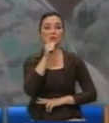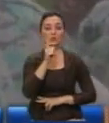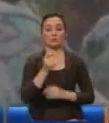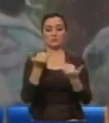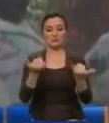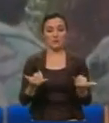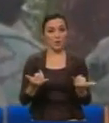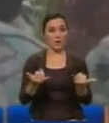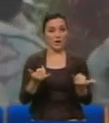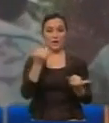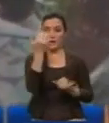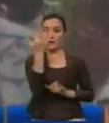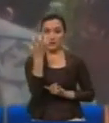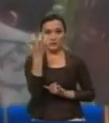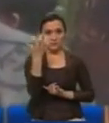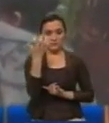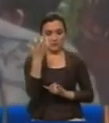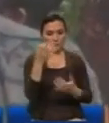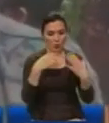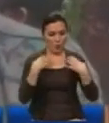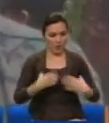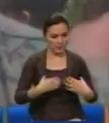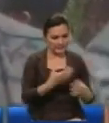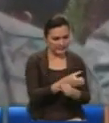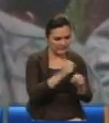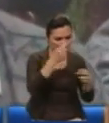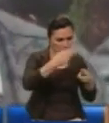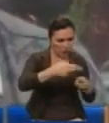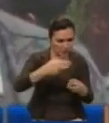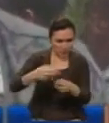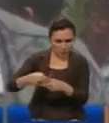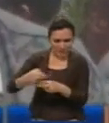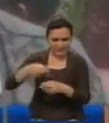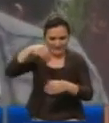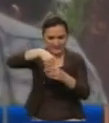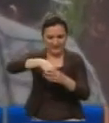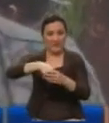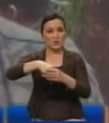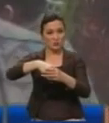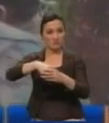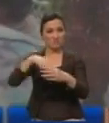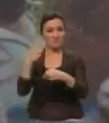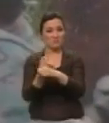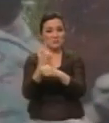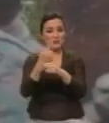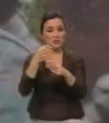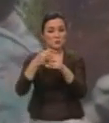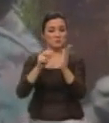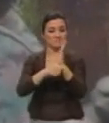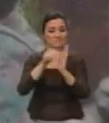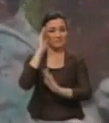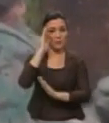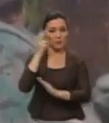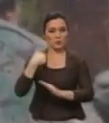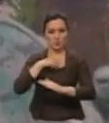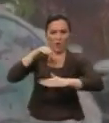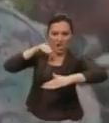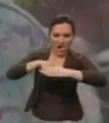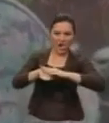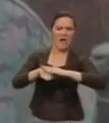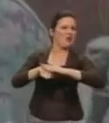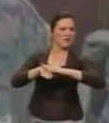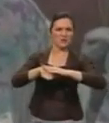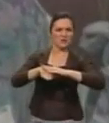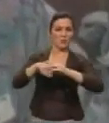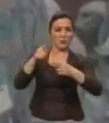que 15 se han podido identificar dentro del fuselaje de la aeronave, todavía no hemos podido ingresar y todos